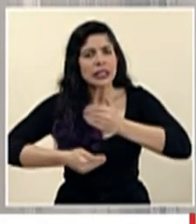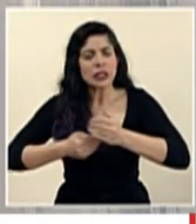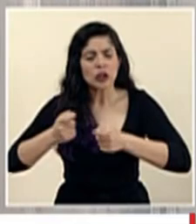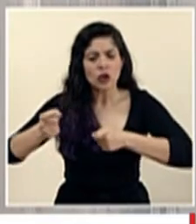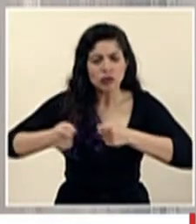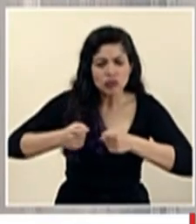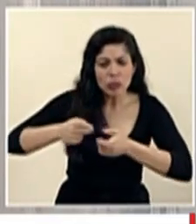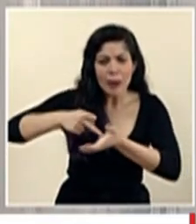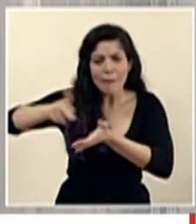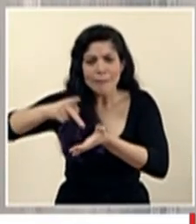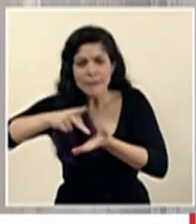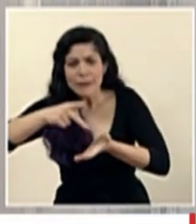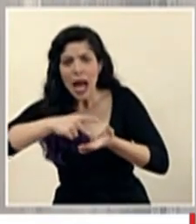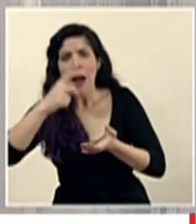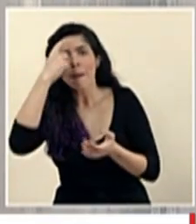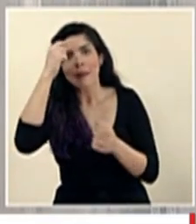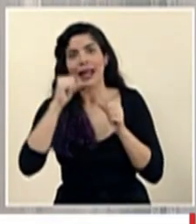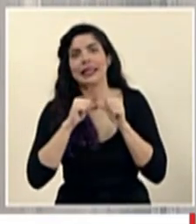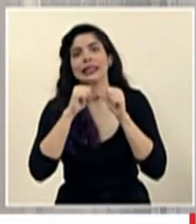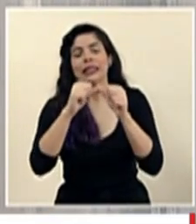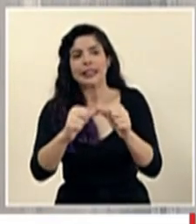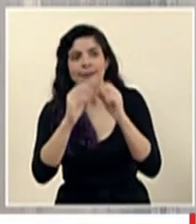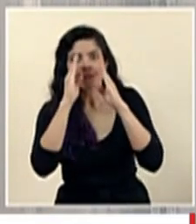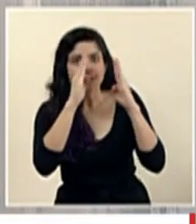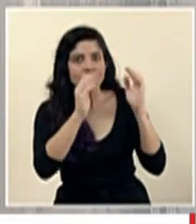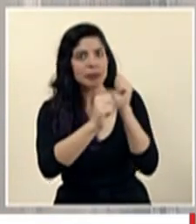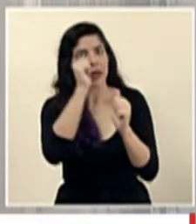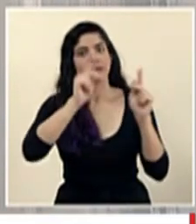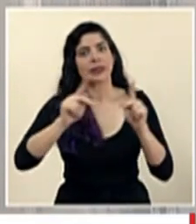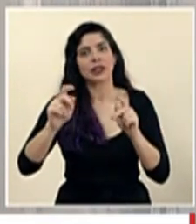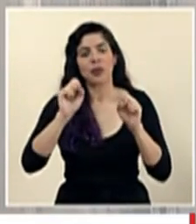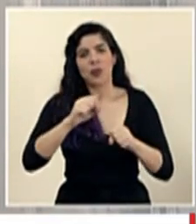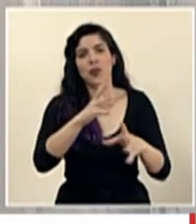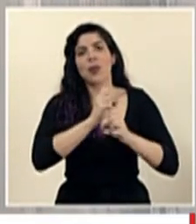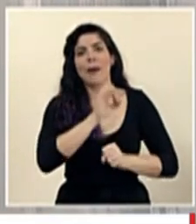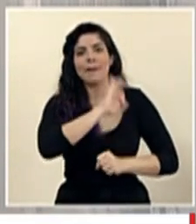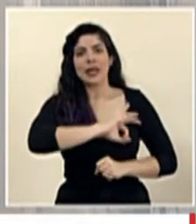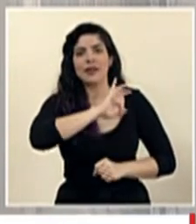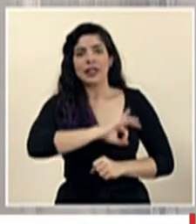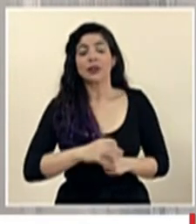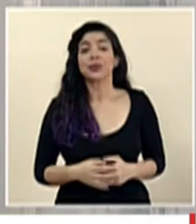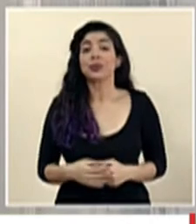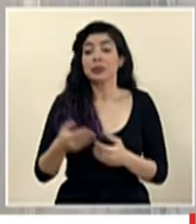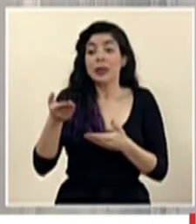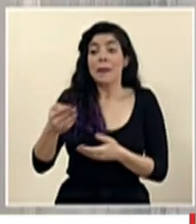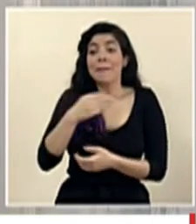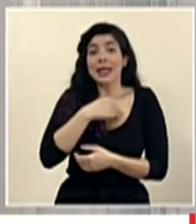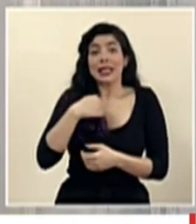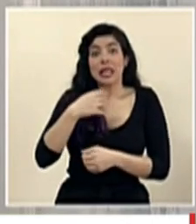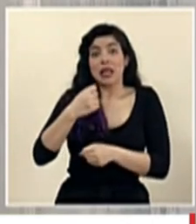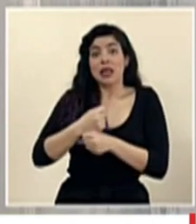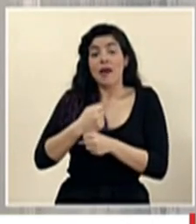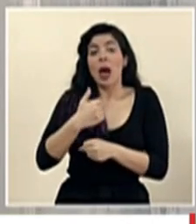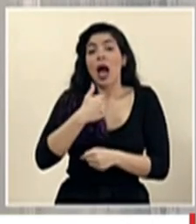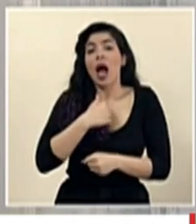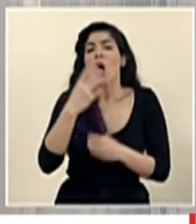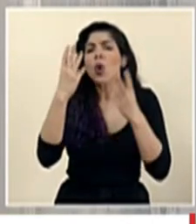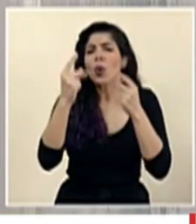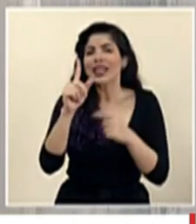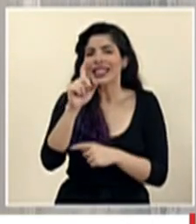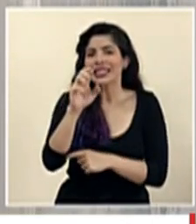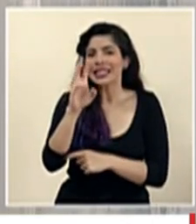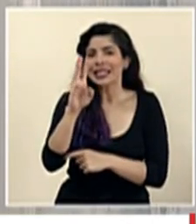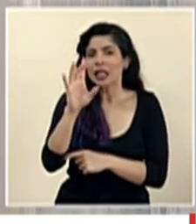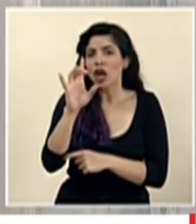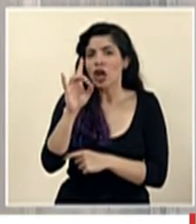gestión de pagos para poder seguir llegando a más personas beneficiarias. Tenemos en el Ministerio de Trabajo entonces 168